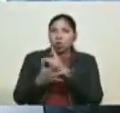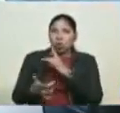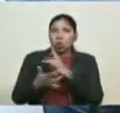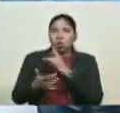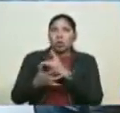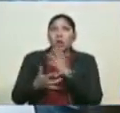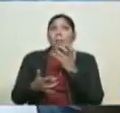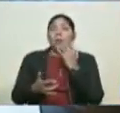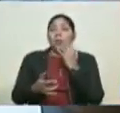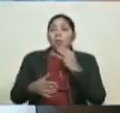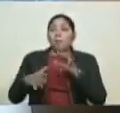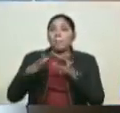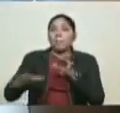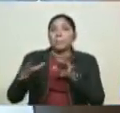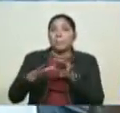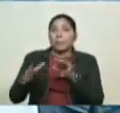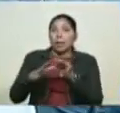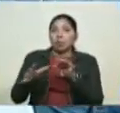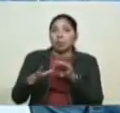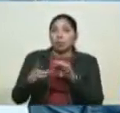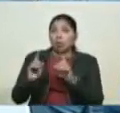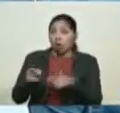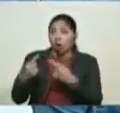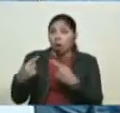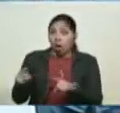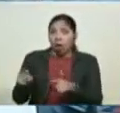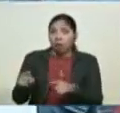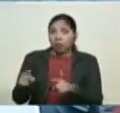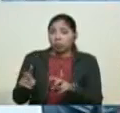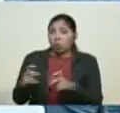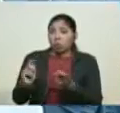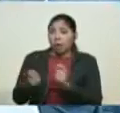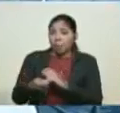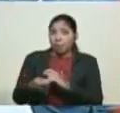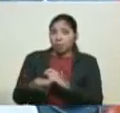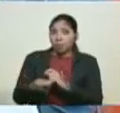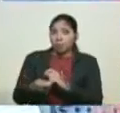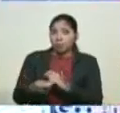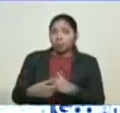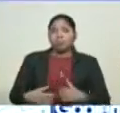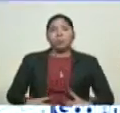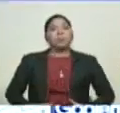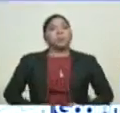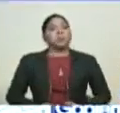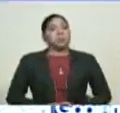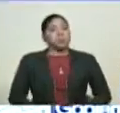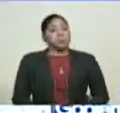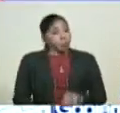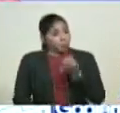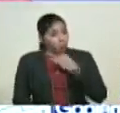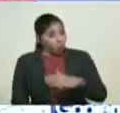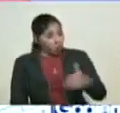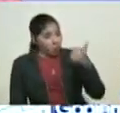el petro, quisiera saber si también vienen nuevos escenarios. Muchísimas gracias. Bueno, muy buenas preguntas, ¿no?